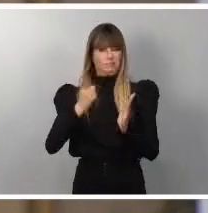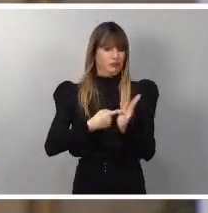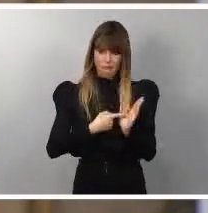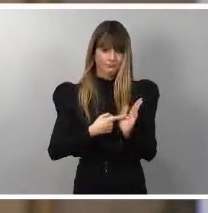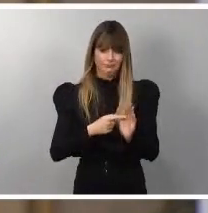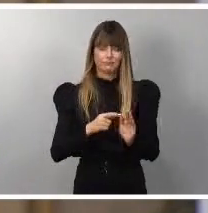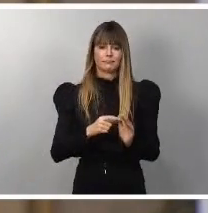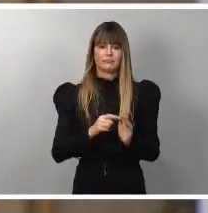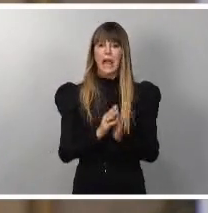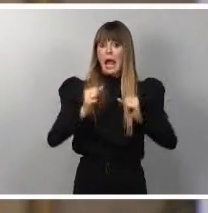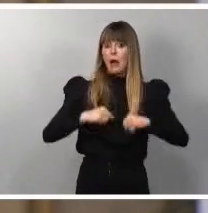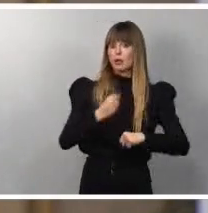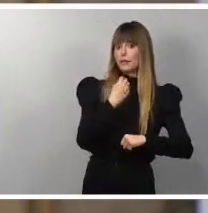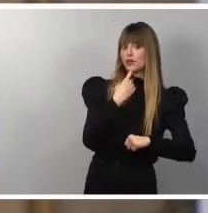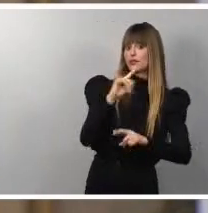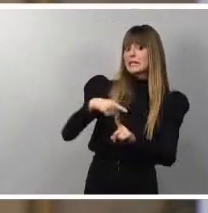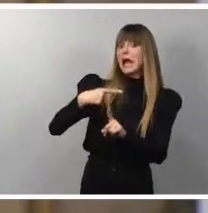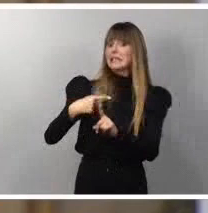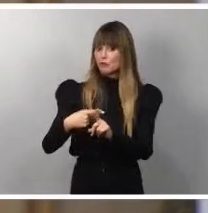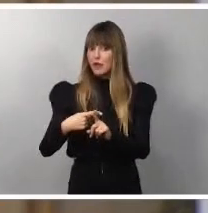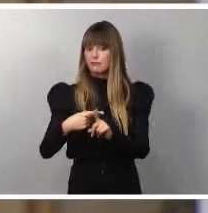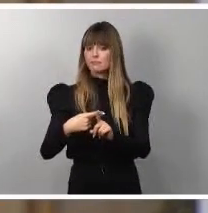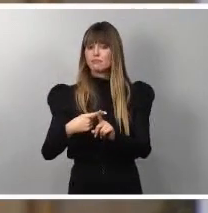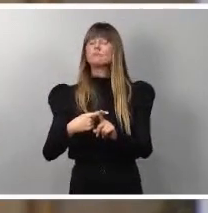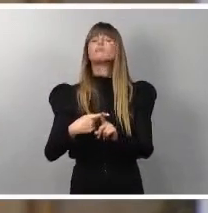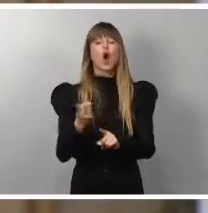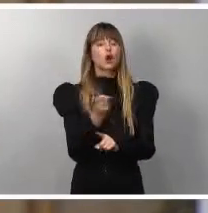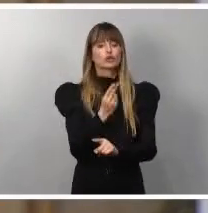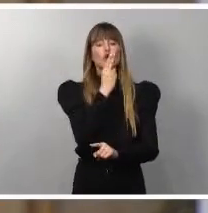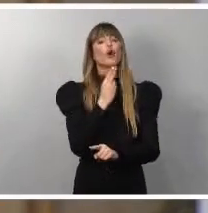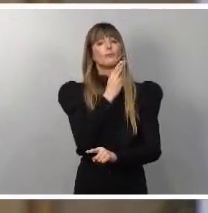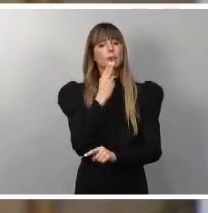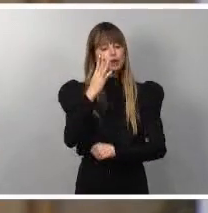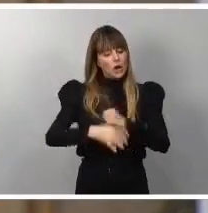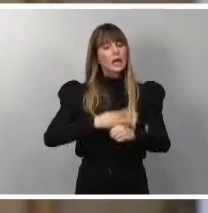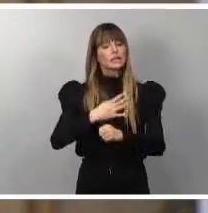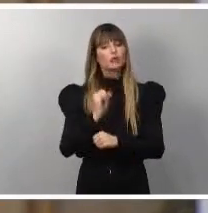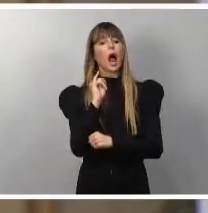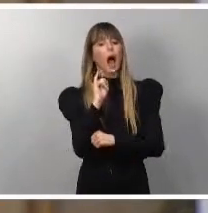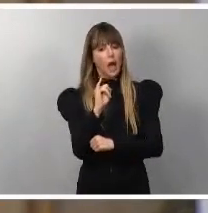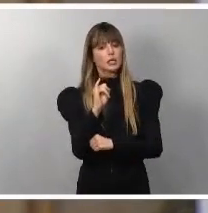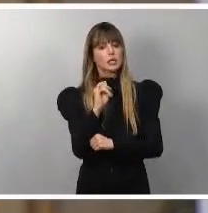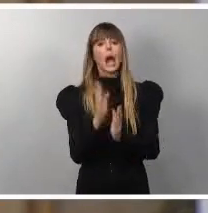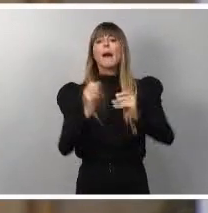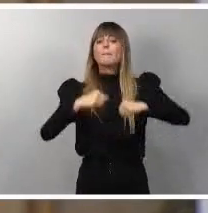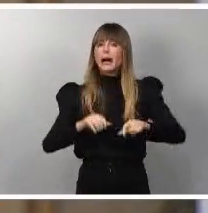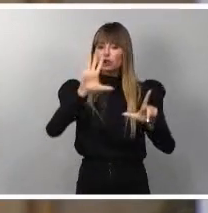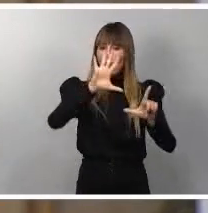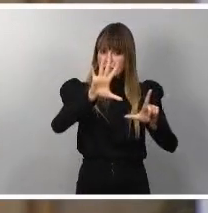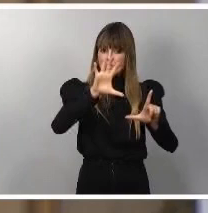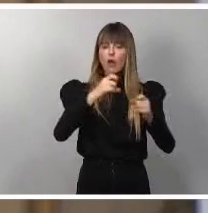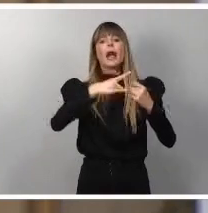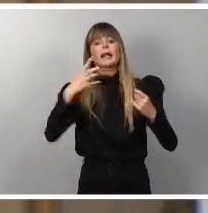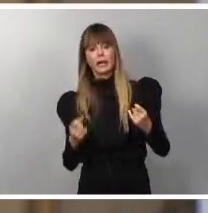el acuerdo entre el Partido Socialista y Sumar tenemos el compromiso durante esta legislatura de construir un pacto de Estado por el colectivo